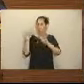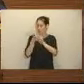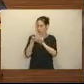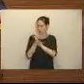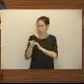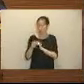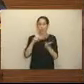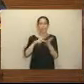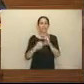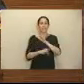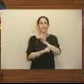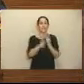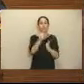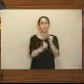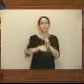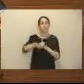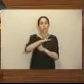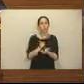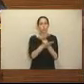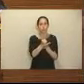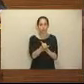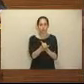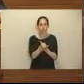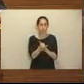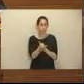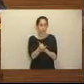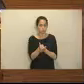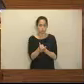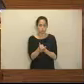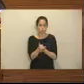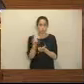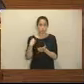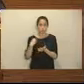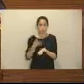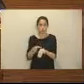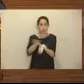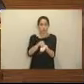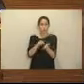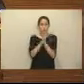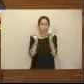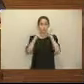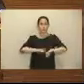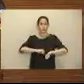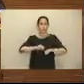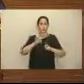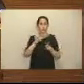de competitividad del medio rural suena a lo que estaba recogido incluso en el Pacto de Legislatura, como un plan estratégico de